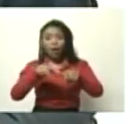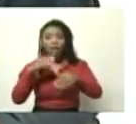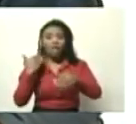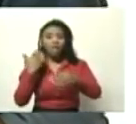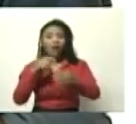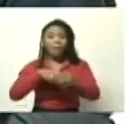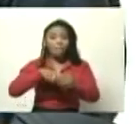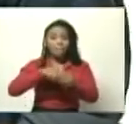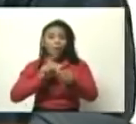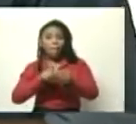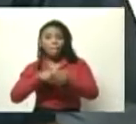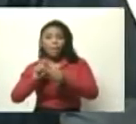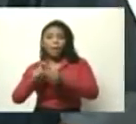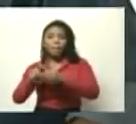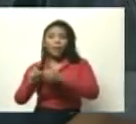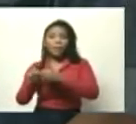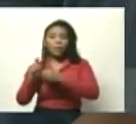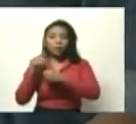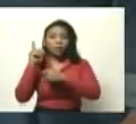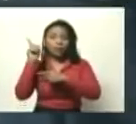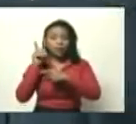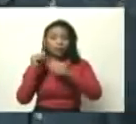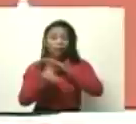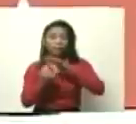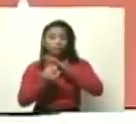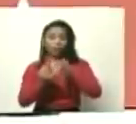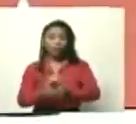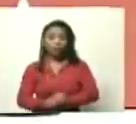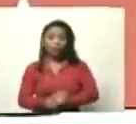ir saliendo de este organismo? Gracias.